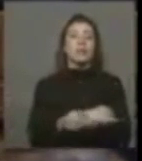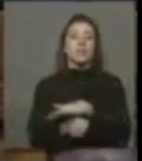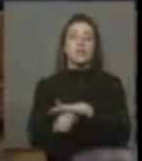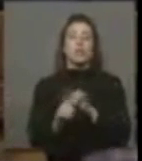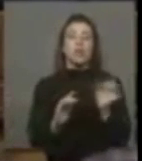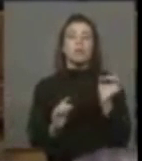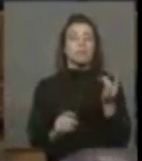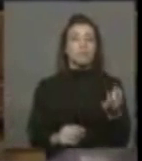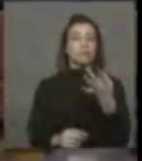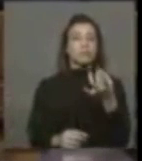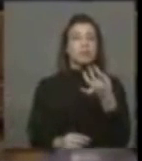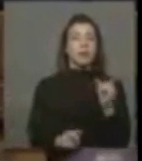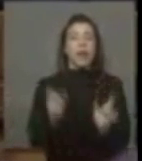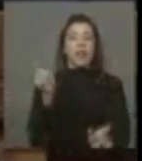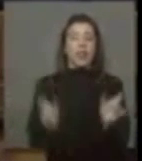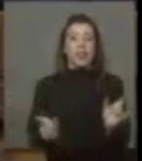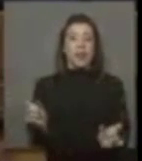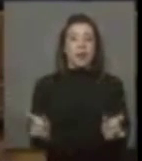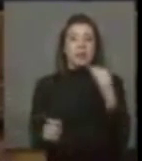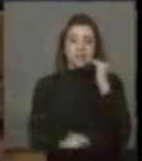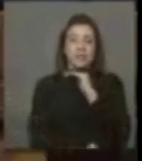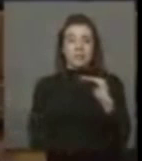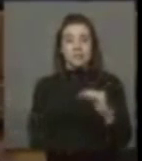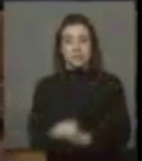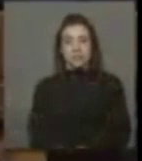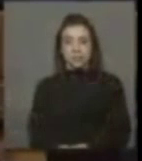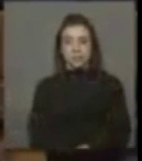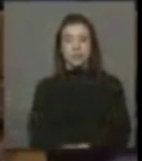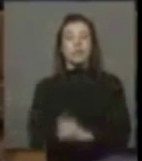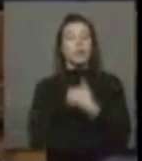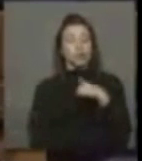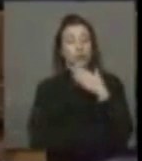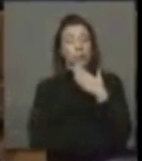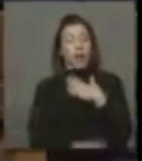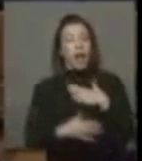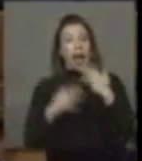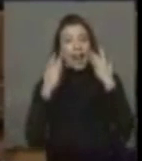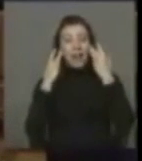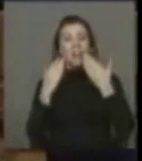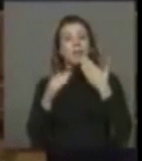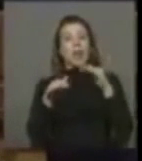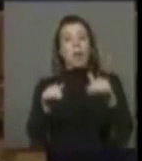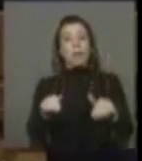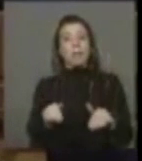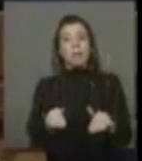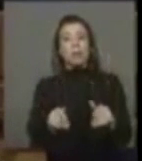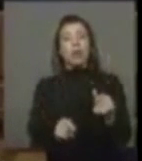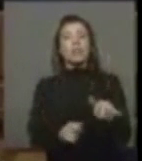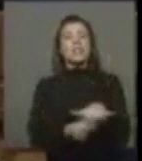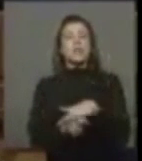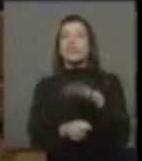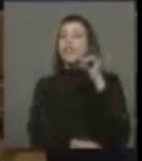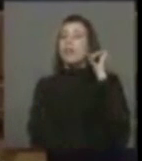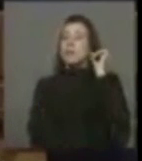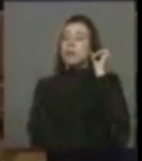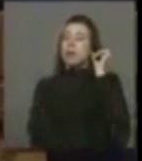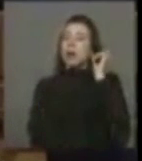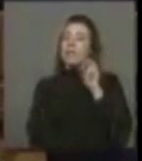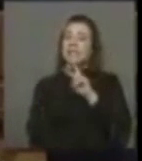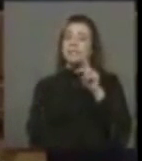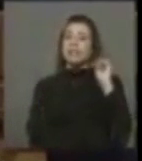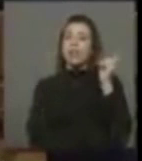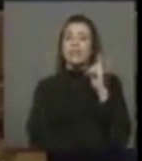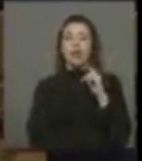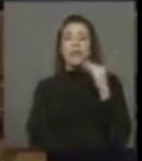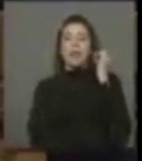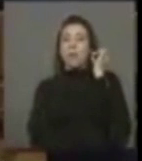situaciones de vulneración de derechos de los menores. Nos alegramos también que cuando pasa lo mismo en situaciones que afectan a la mujer, el Servicio